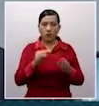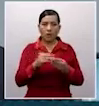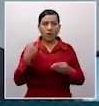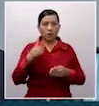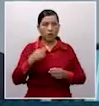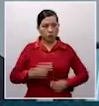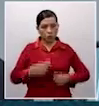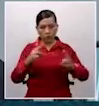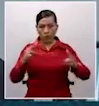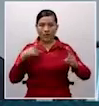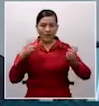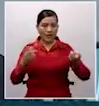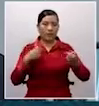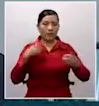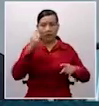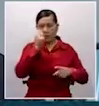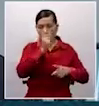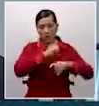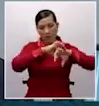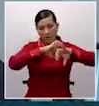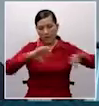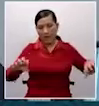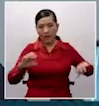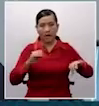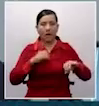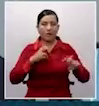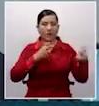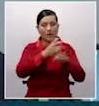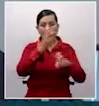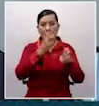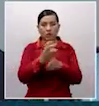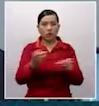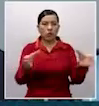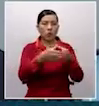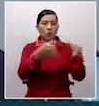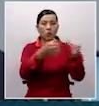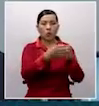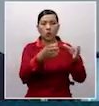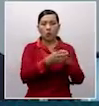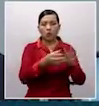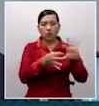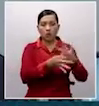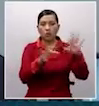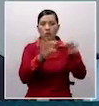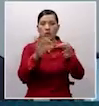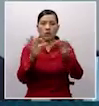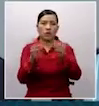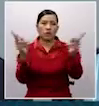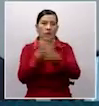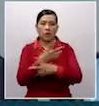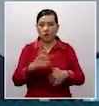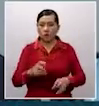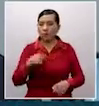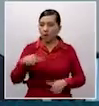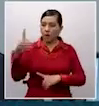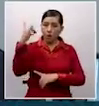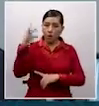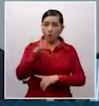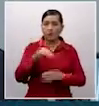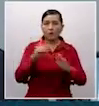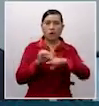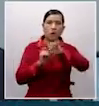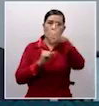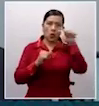narcotráfico, desmantelar sus estructuras económicas y financieras. Y, por tanto, Bolivia, al igual que el resto de